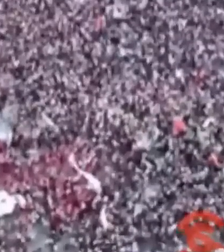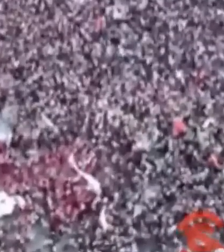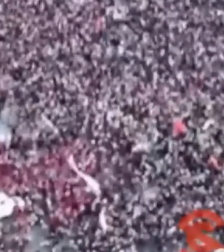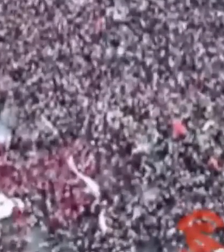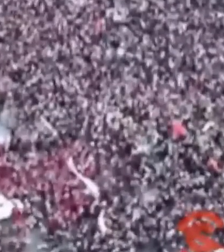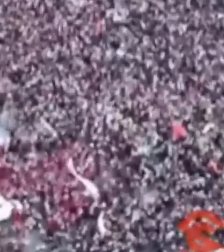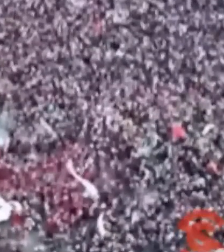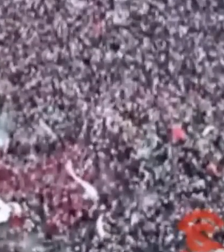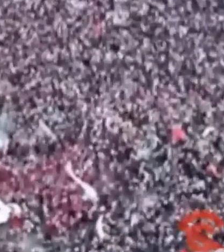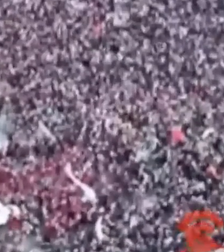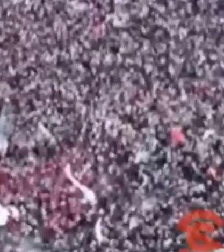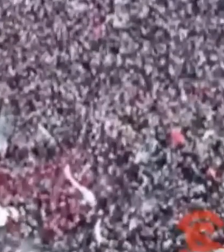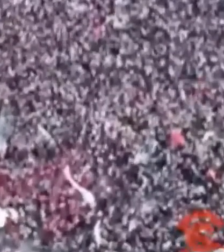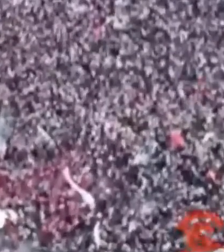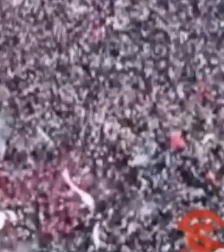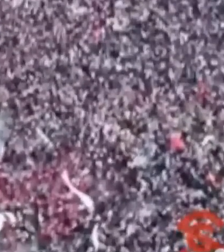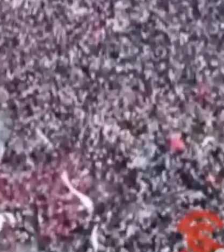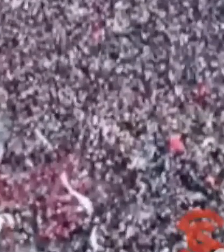compañeros,